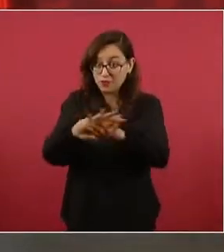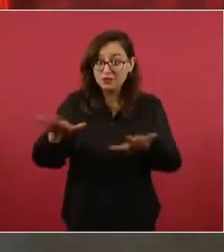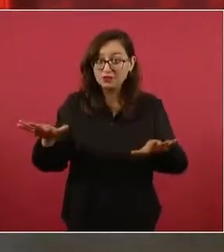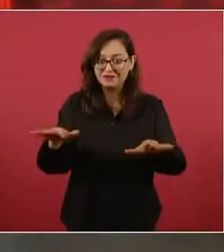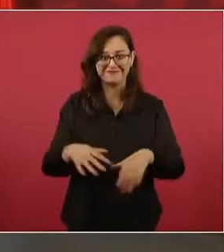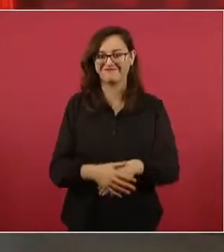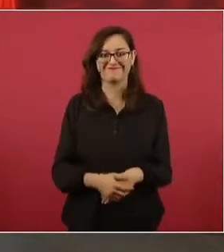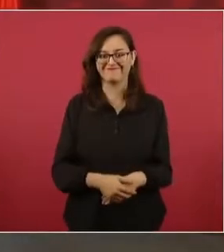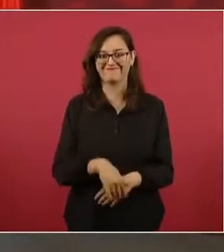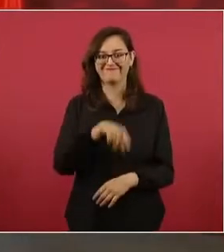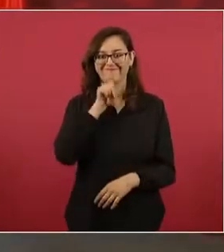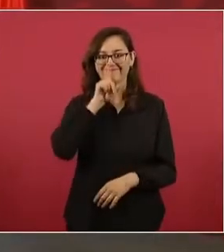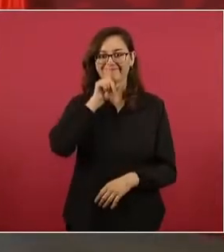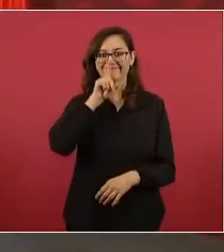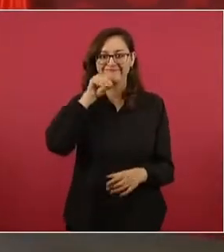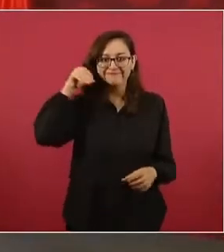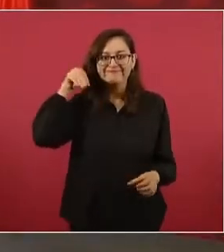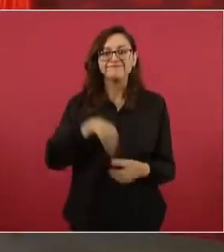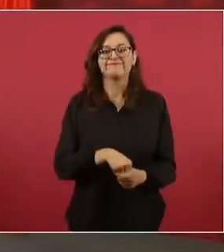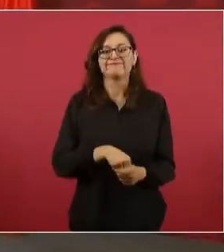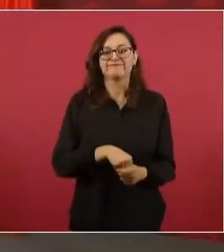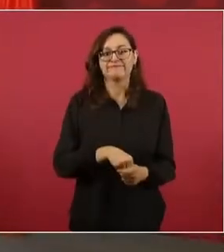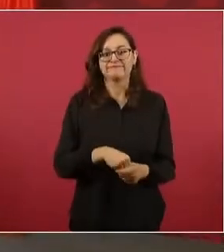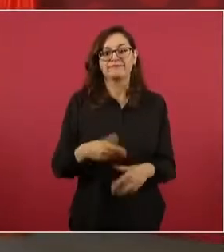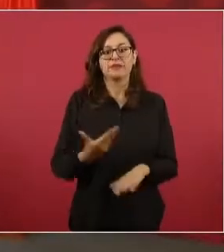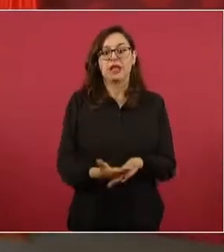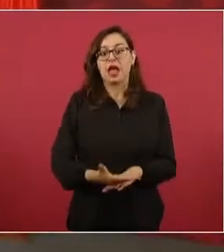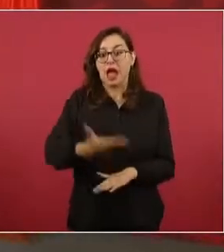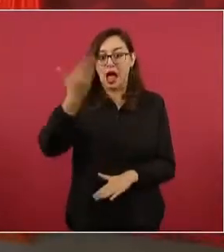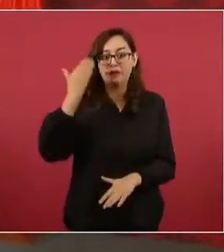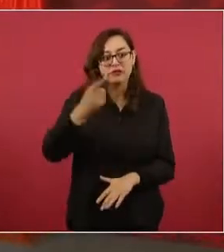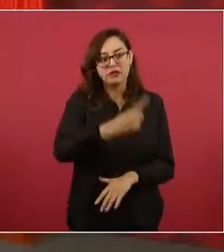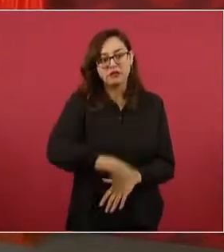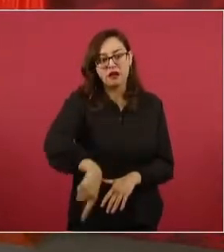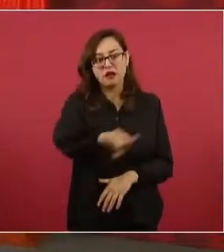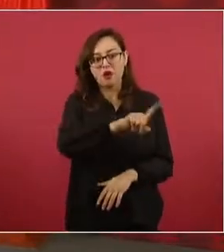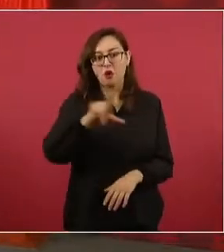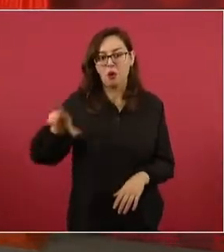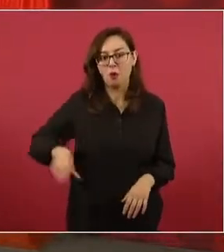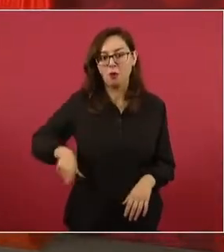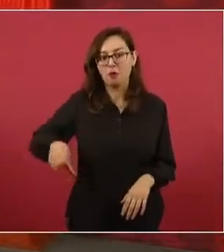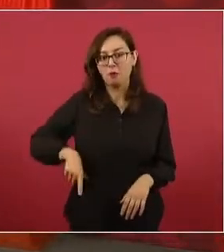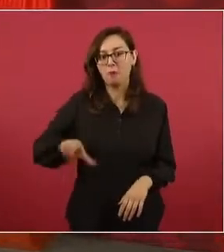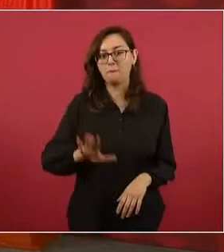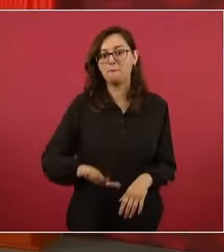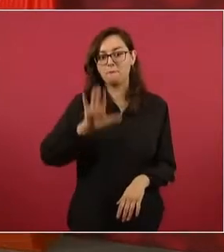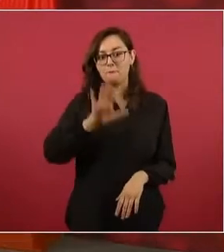los medios de información y no se garantizaba el derecho a la información.